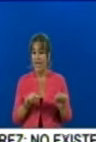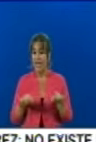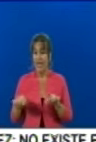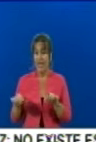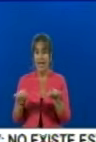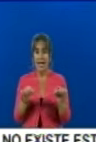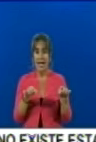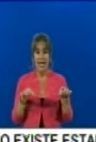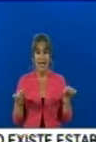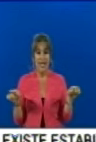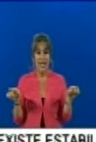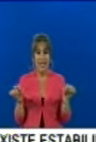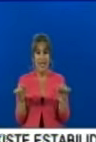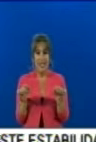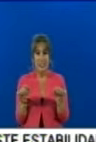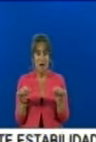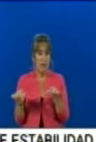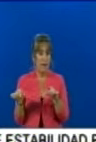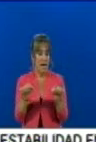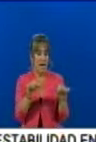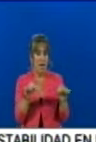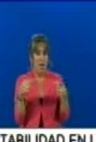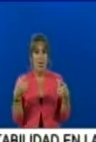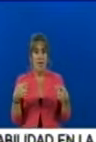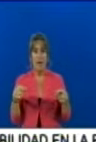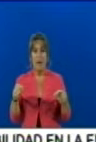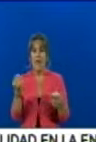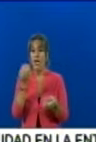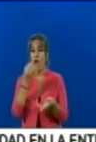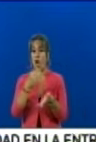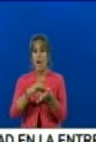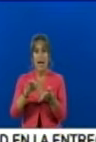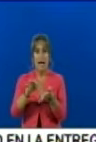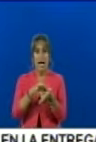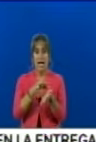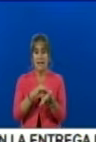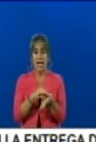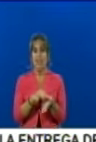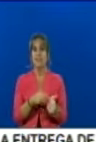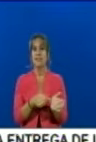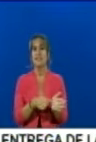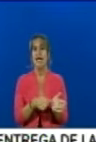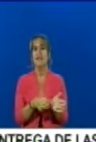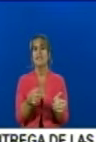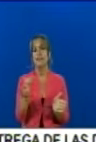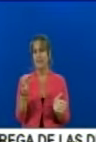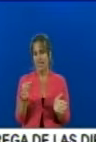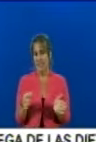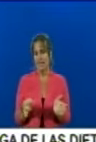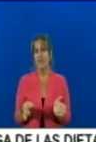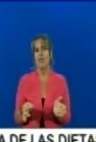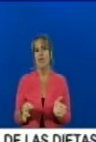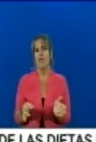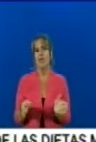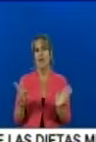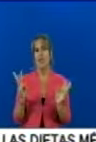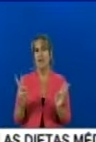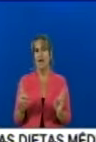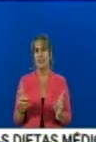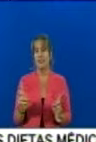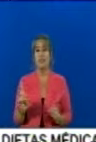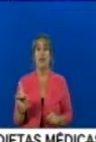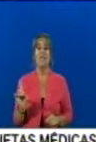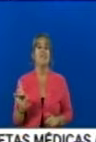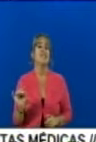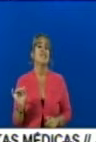este resumen de productos que tienen que ver con la canasta familiar normada se aseguran en las cantidades, y va a haber